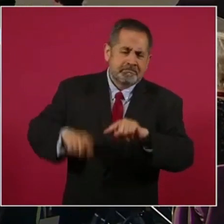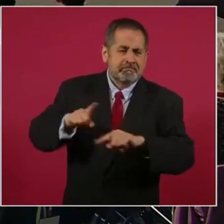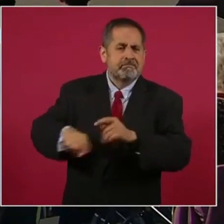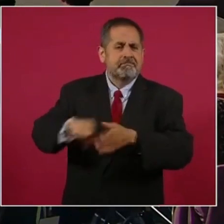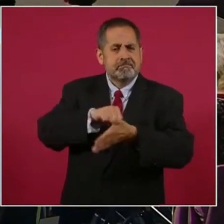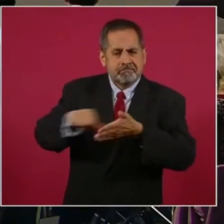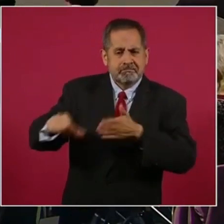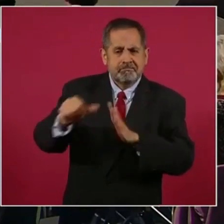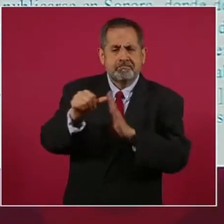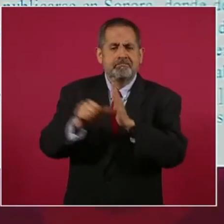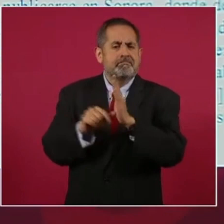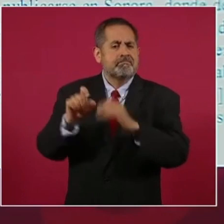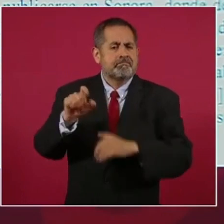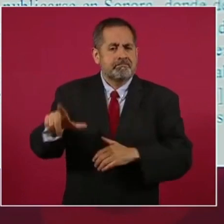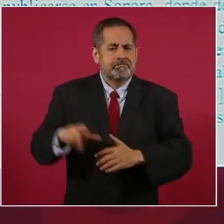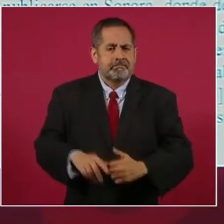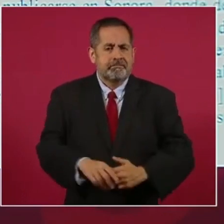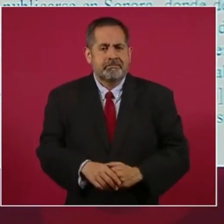derogación.